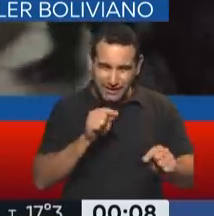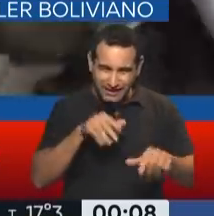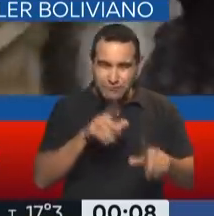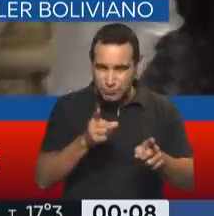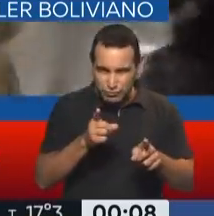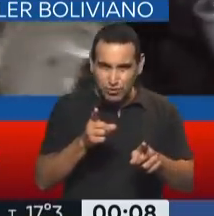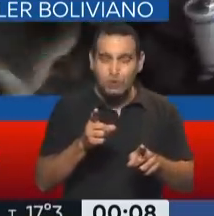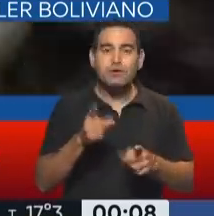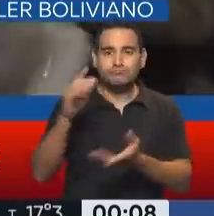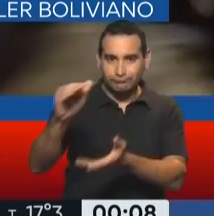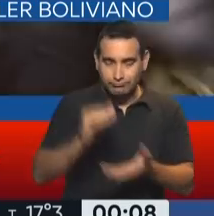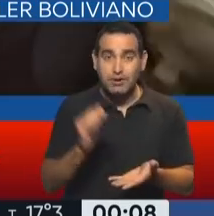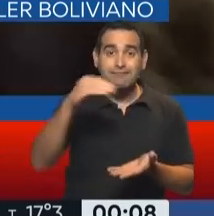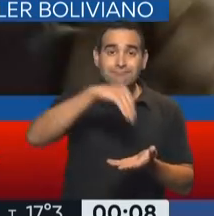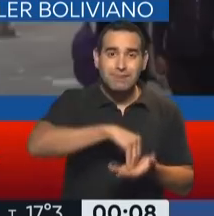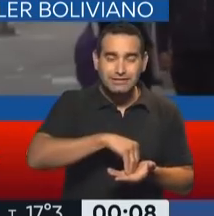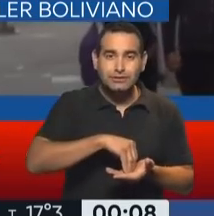Y adicionalmente